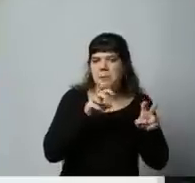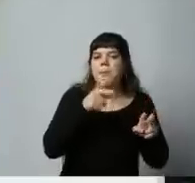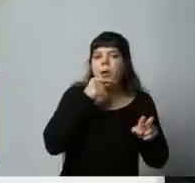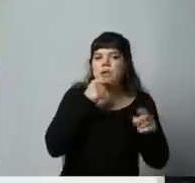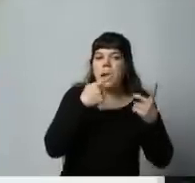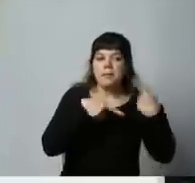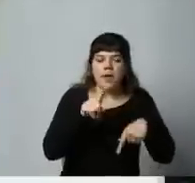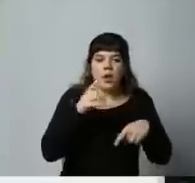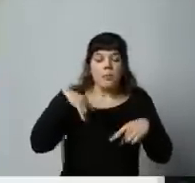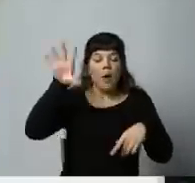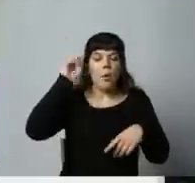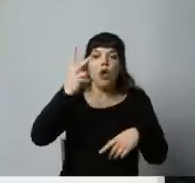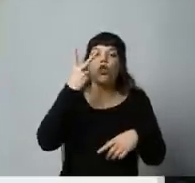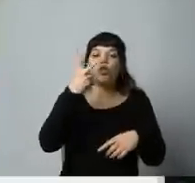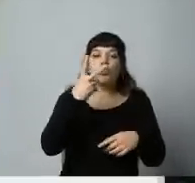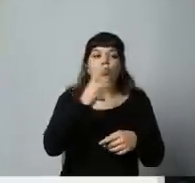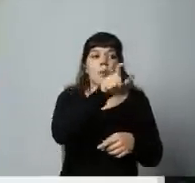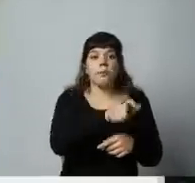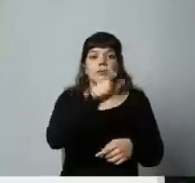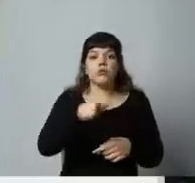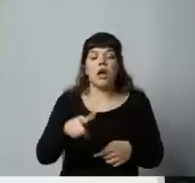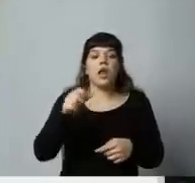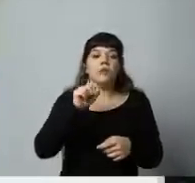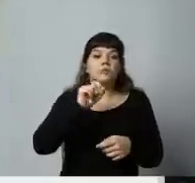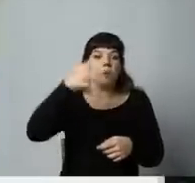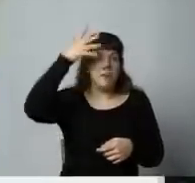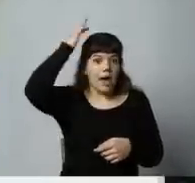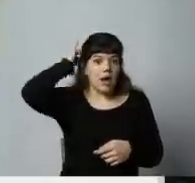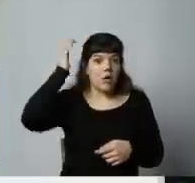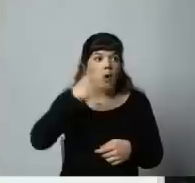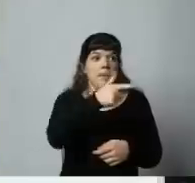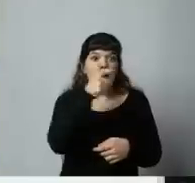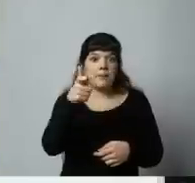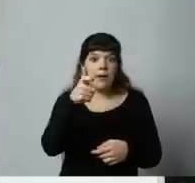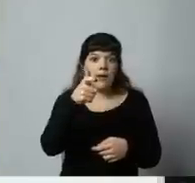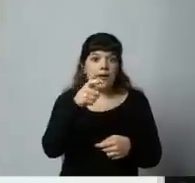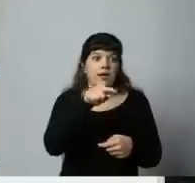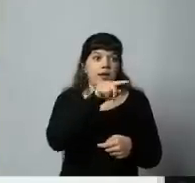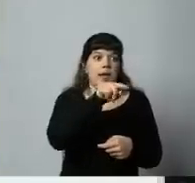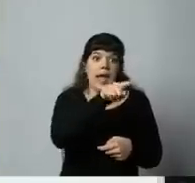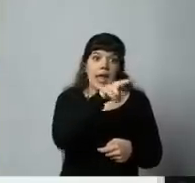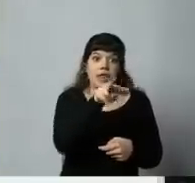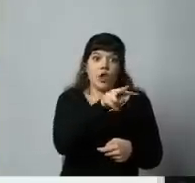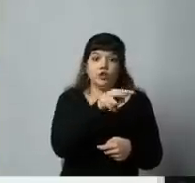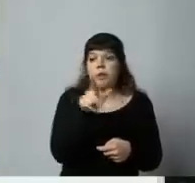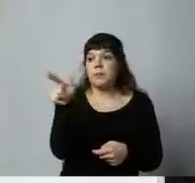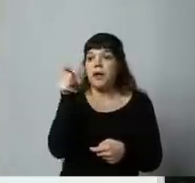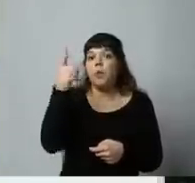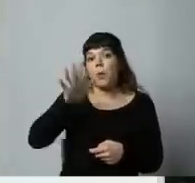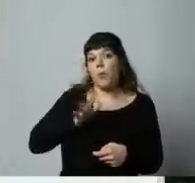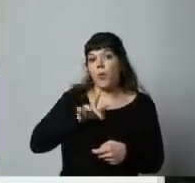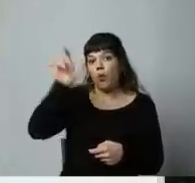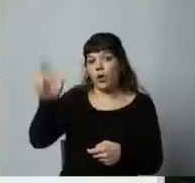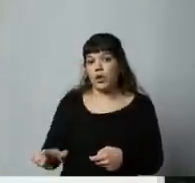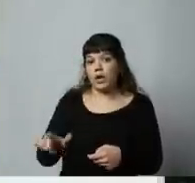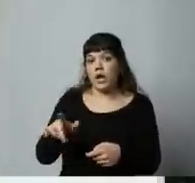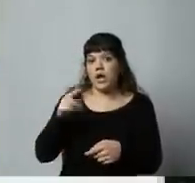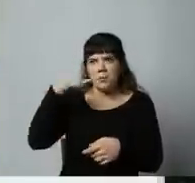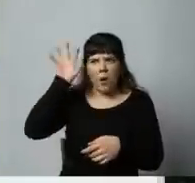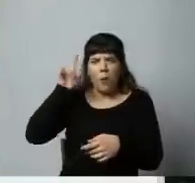asesinato de dos paraguayos que terminaron matando una joven que estaba en una parada el